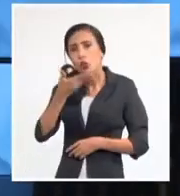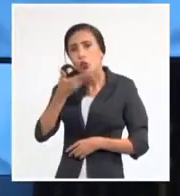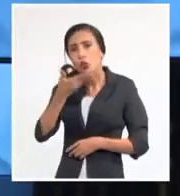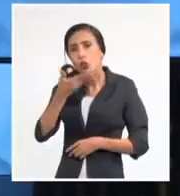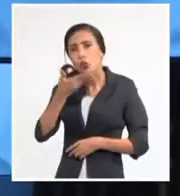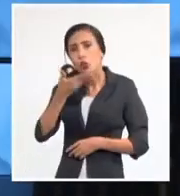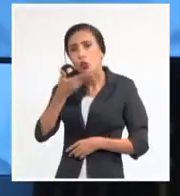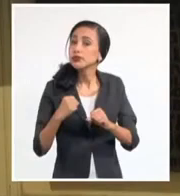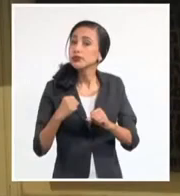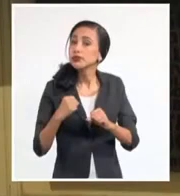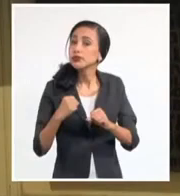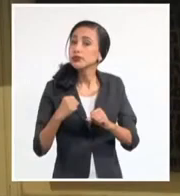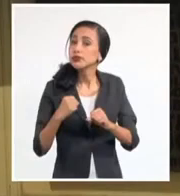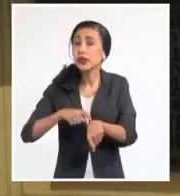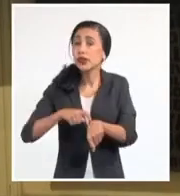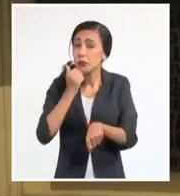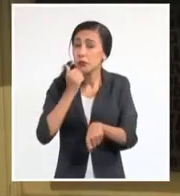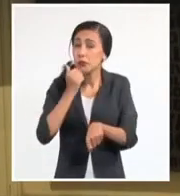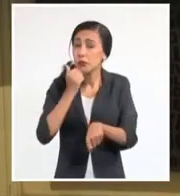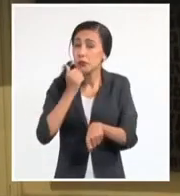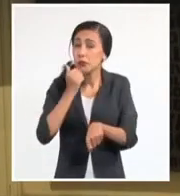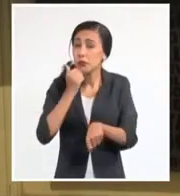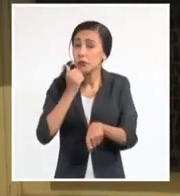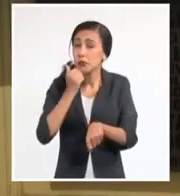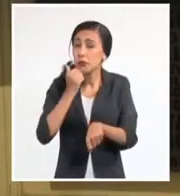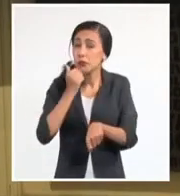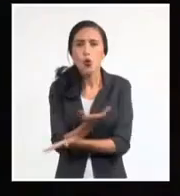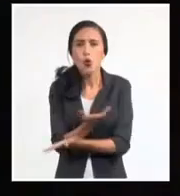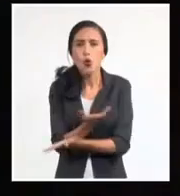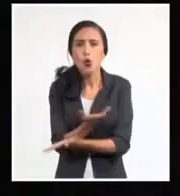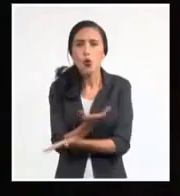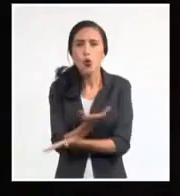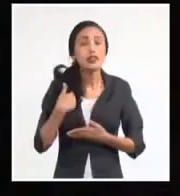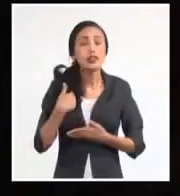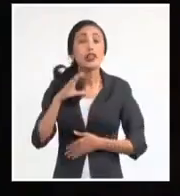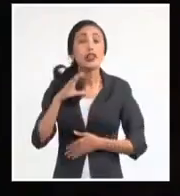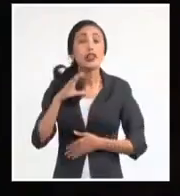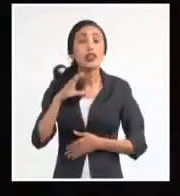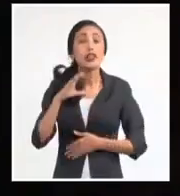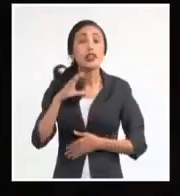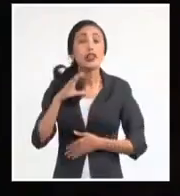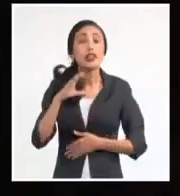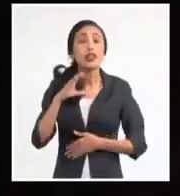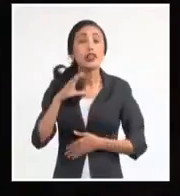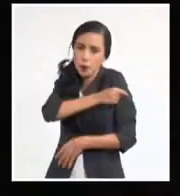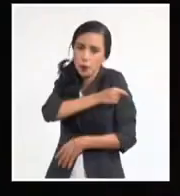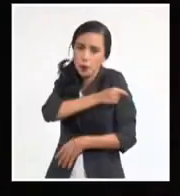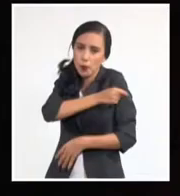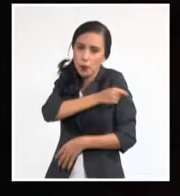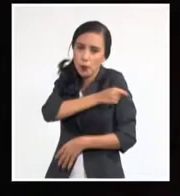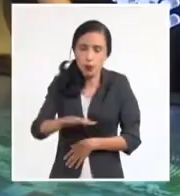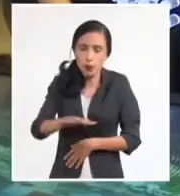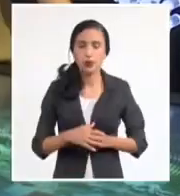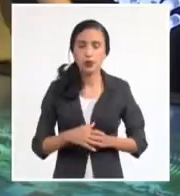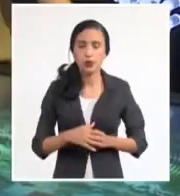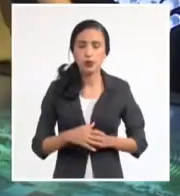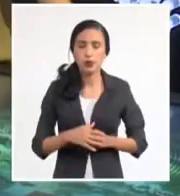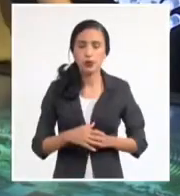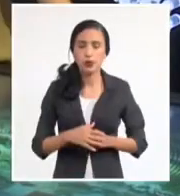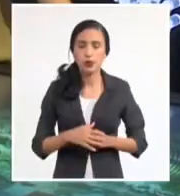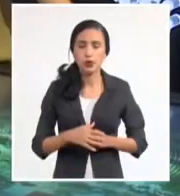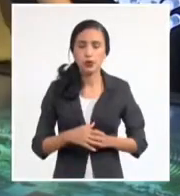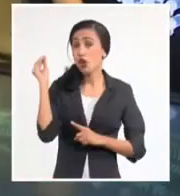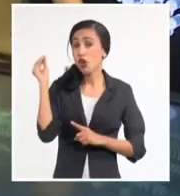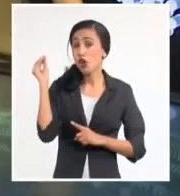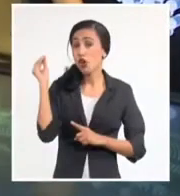más trascendentales de la revolución o compartir el testimonio de lealtad del pueblo. El empleo de tecnologías de avanzada